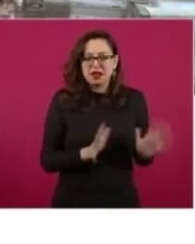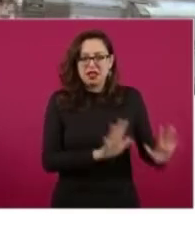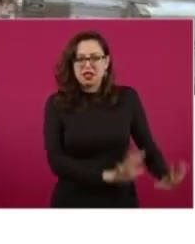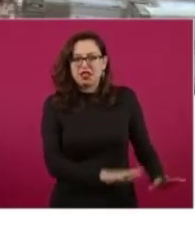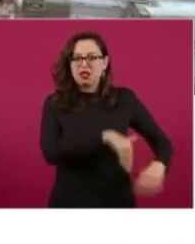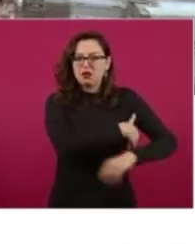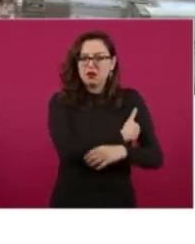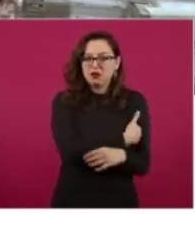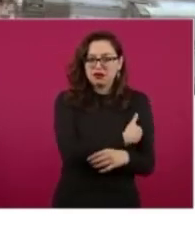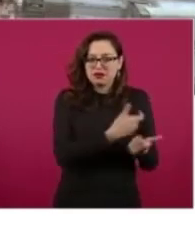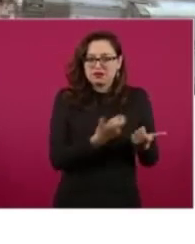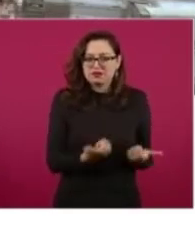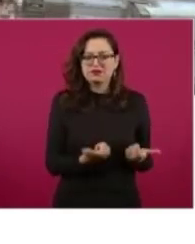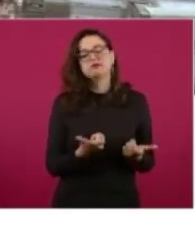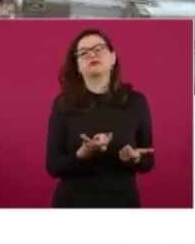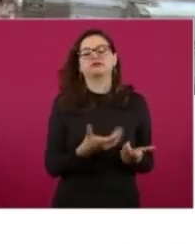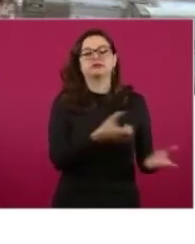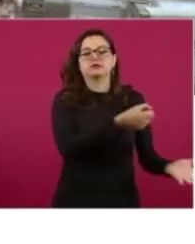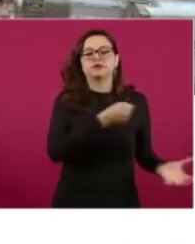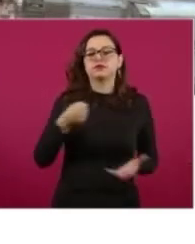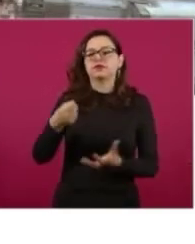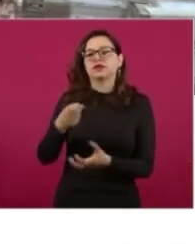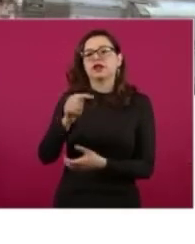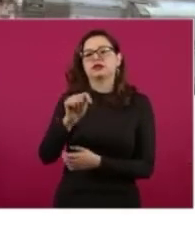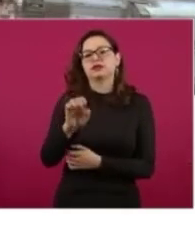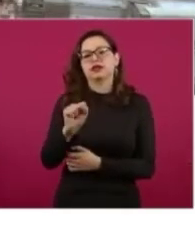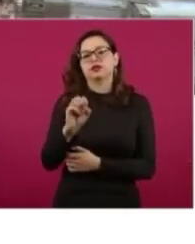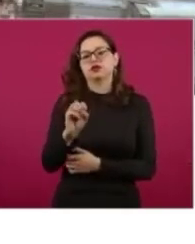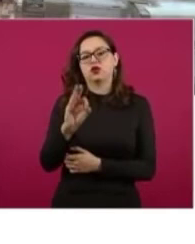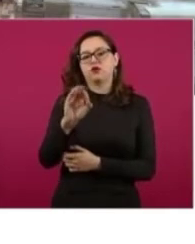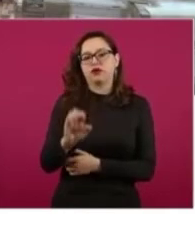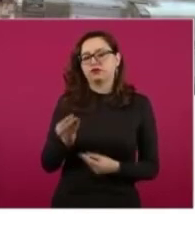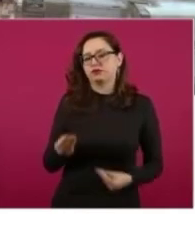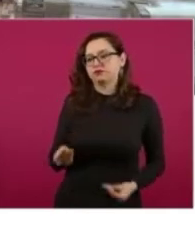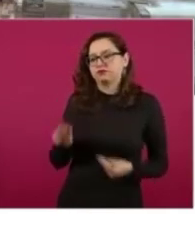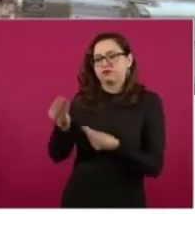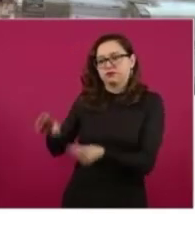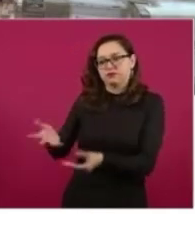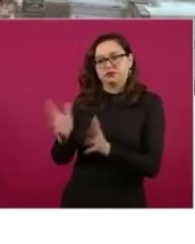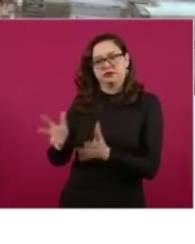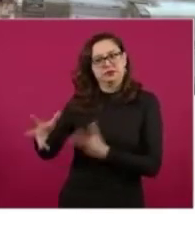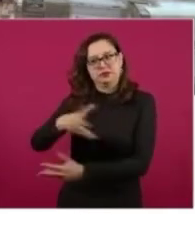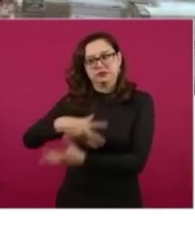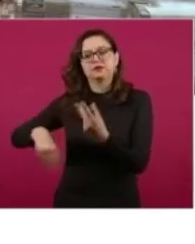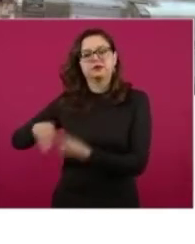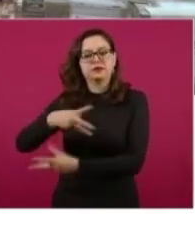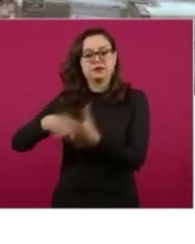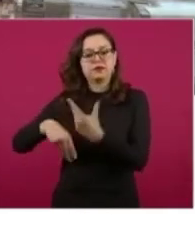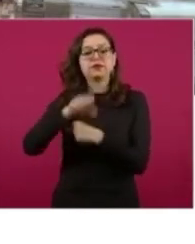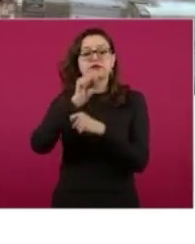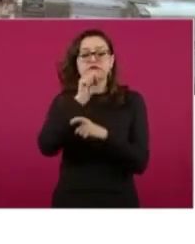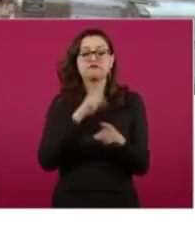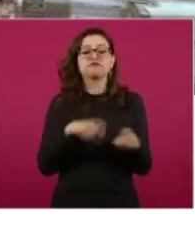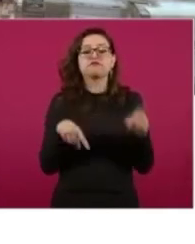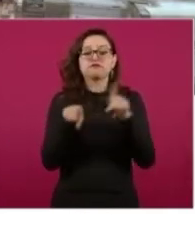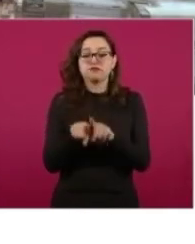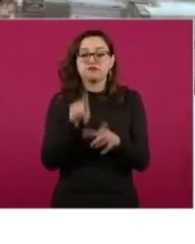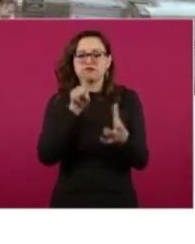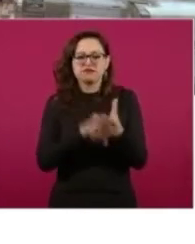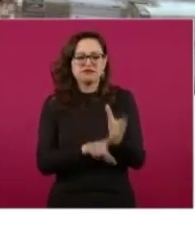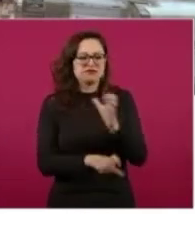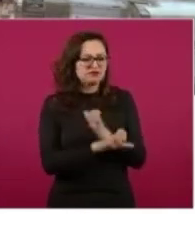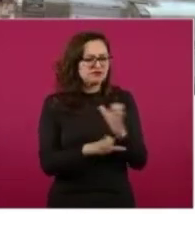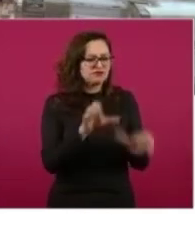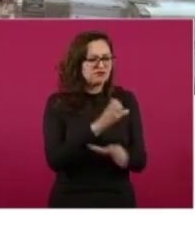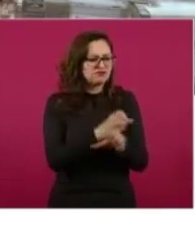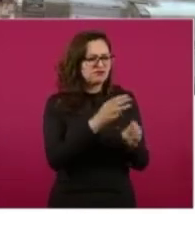recursos para el erario. Pero además encontramos una gran cantidad de convenios de asignación de recursos insolventes técnica o administrativamente,